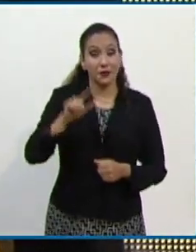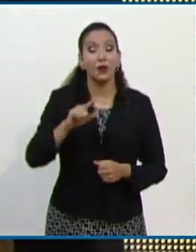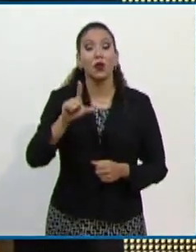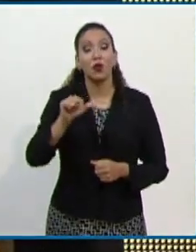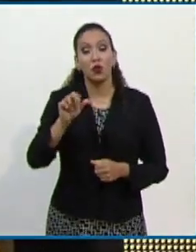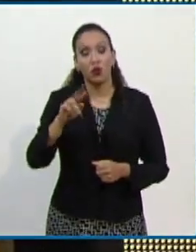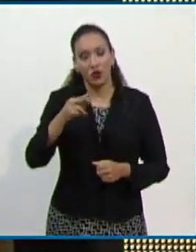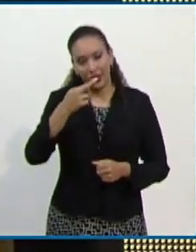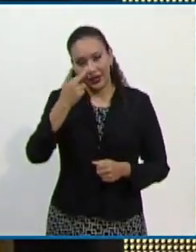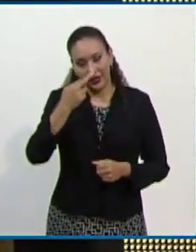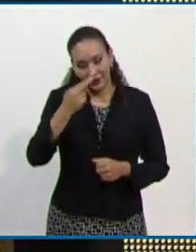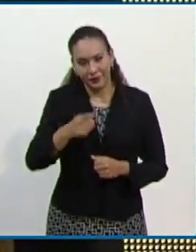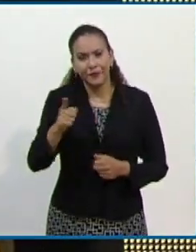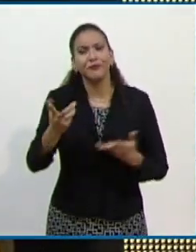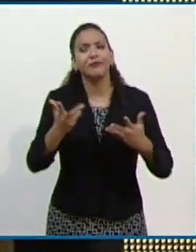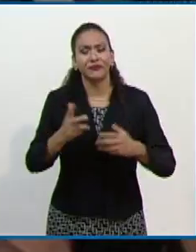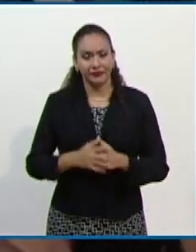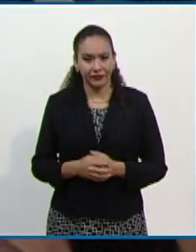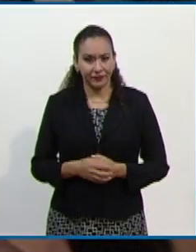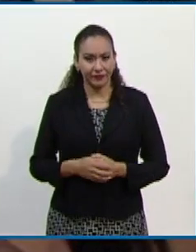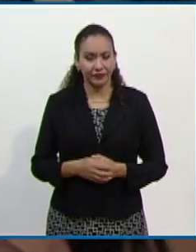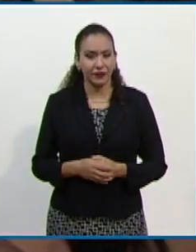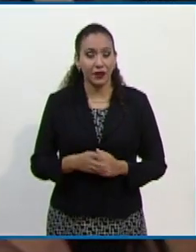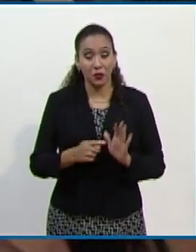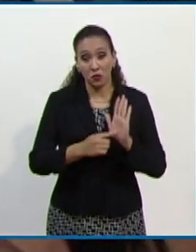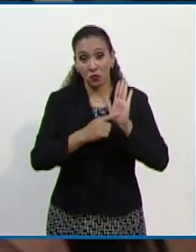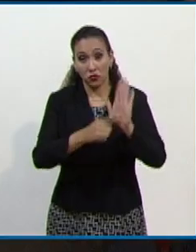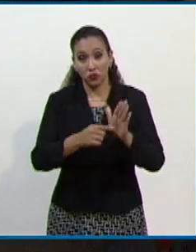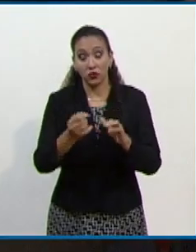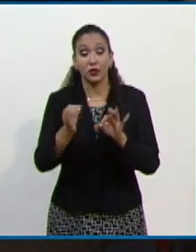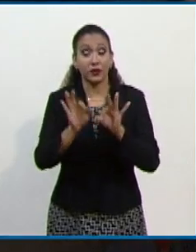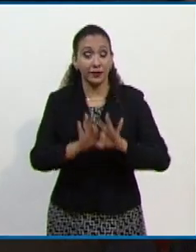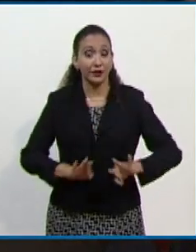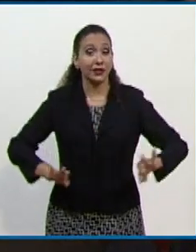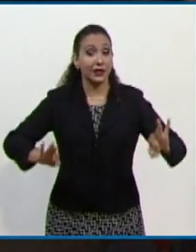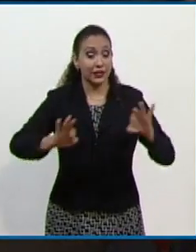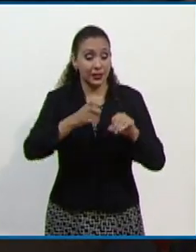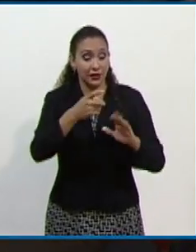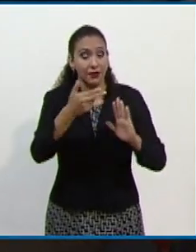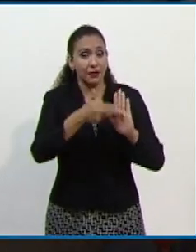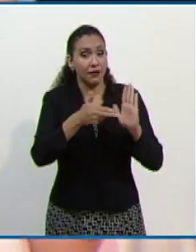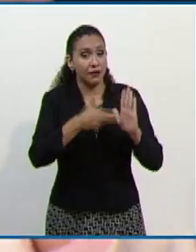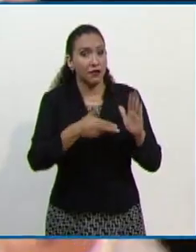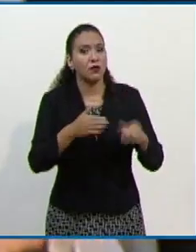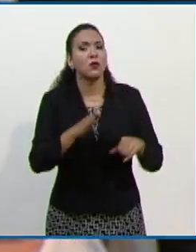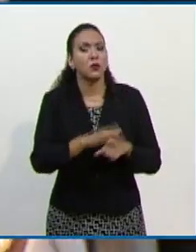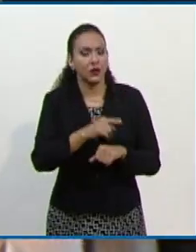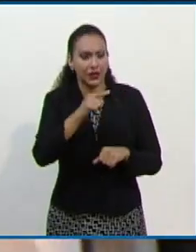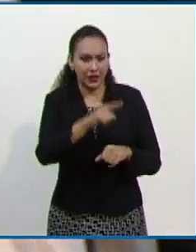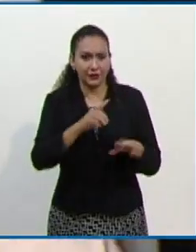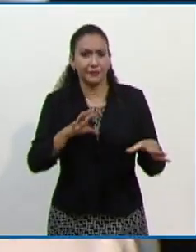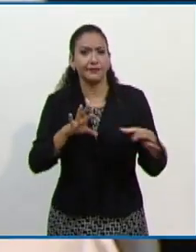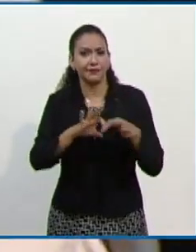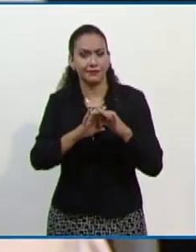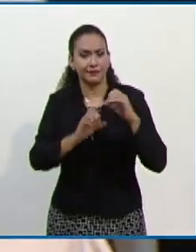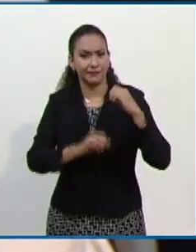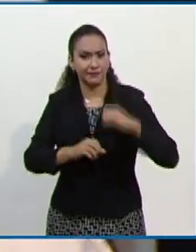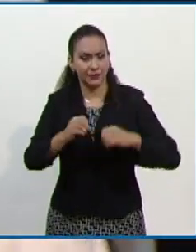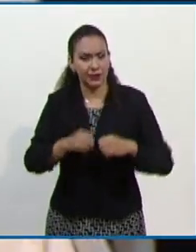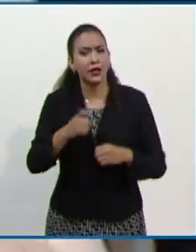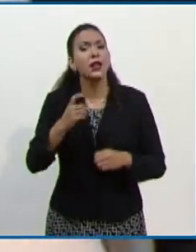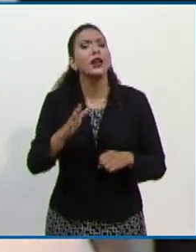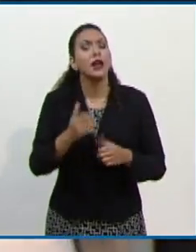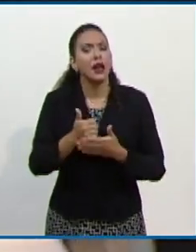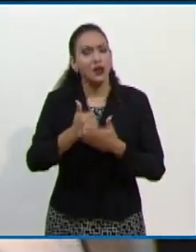de la Nación, Margarita Ríos Farjat, destacó la importancia de dicha herramienta, su relación con la judicatura y como un